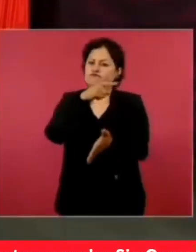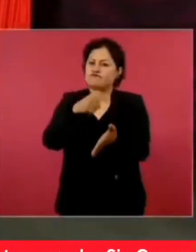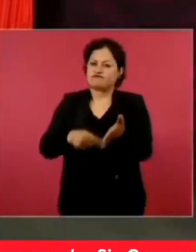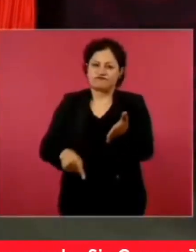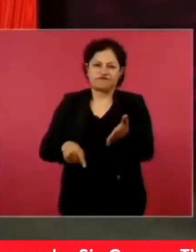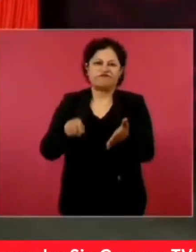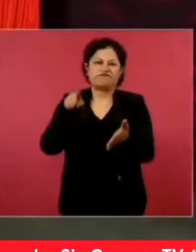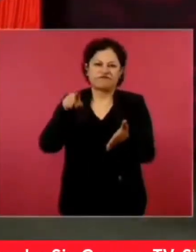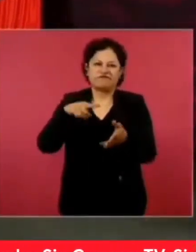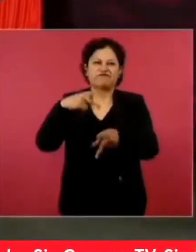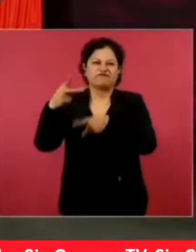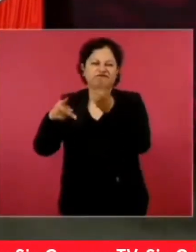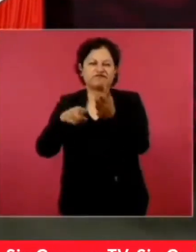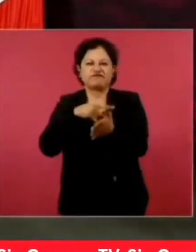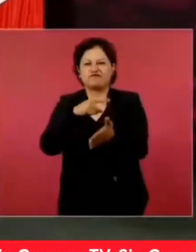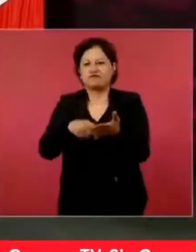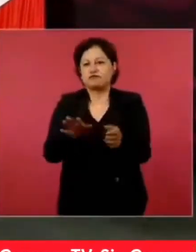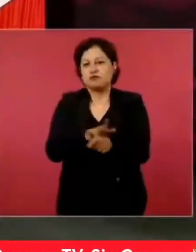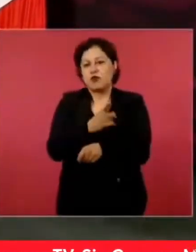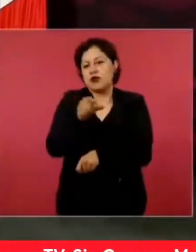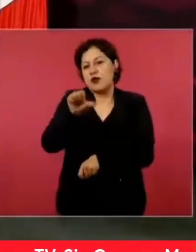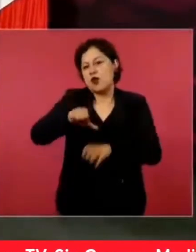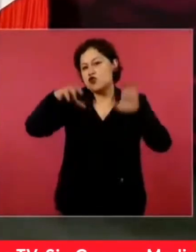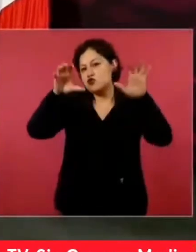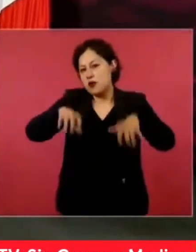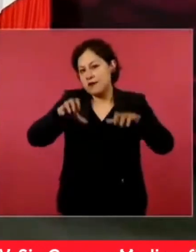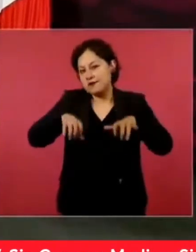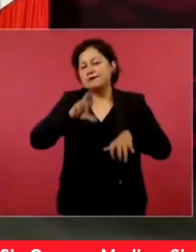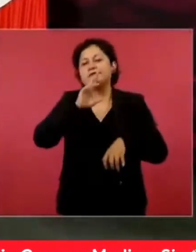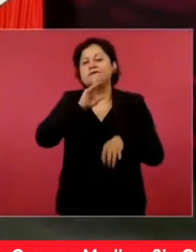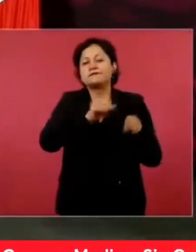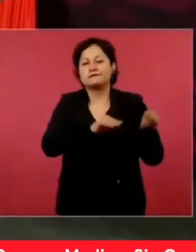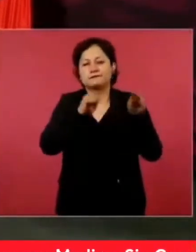y la vamos a hacer mañana.